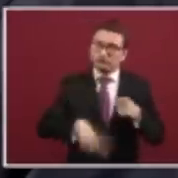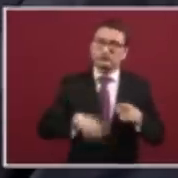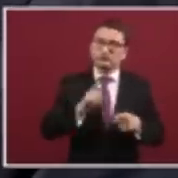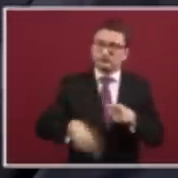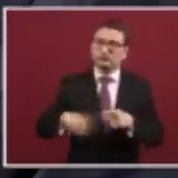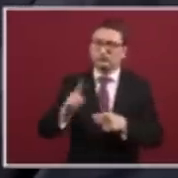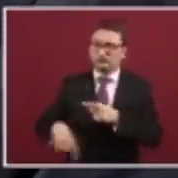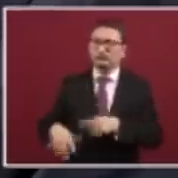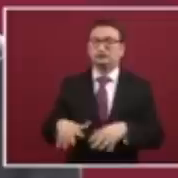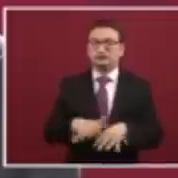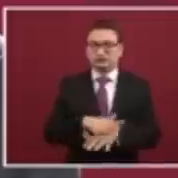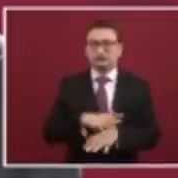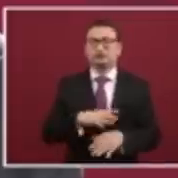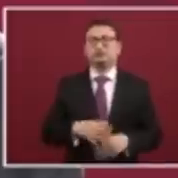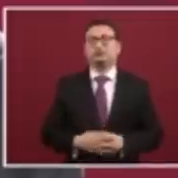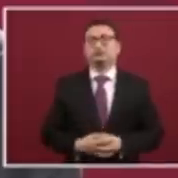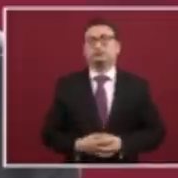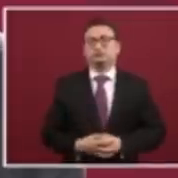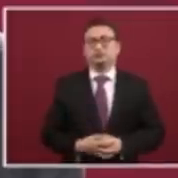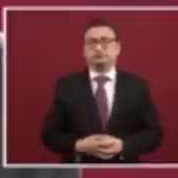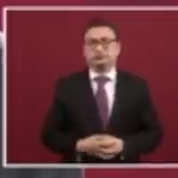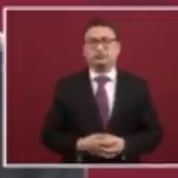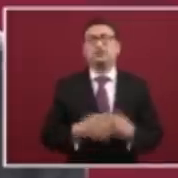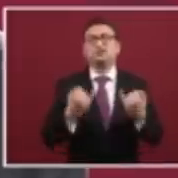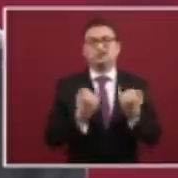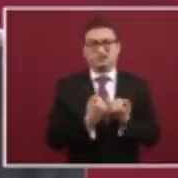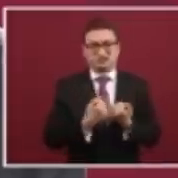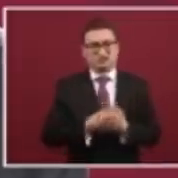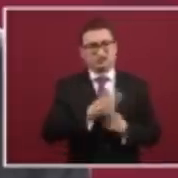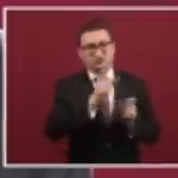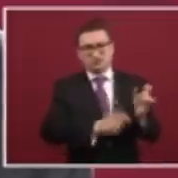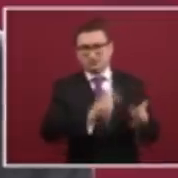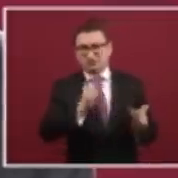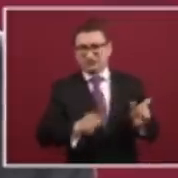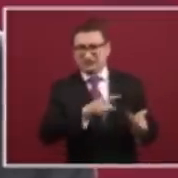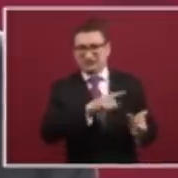estigmatizar a los corruptos.